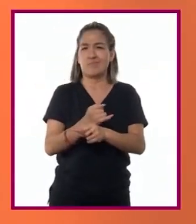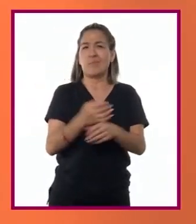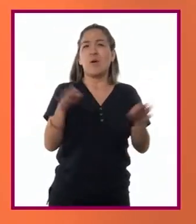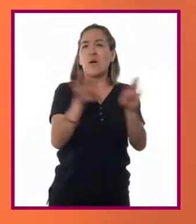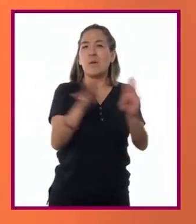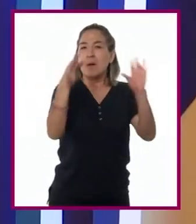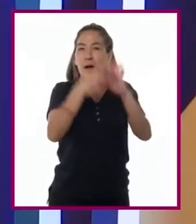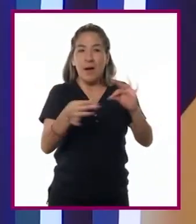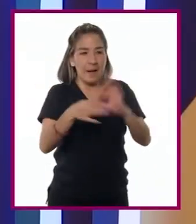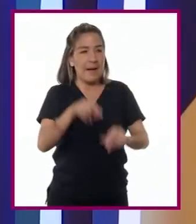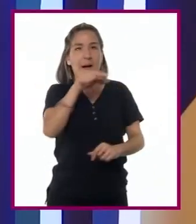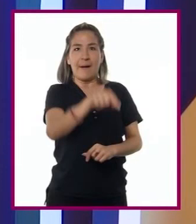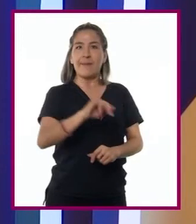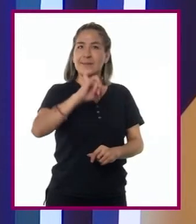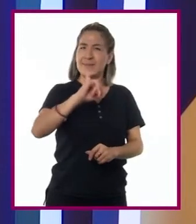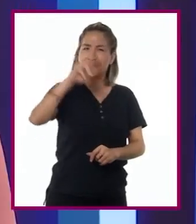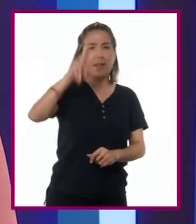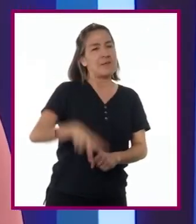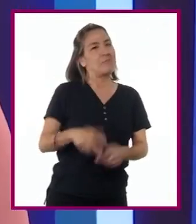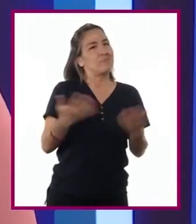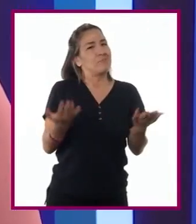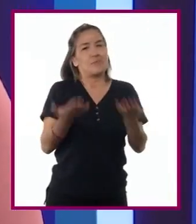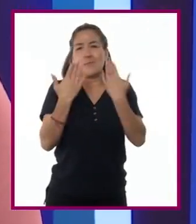que apoyen los efectos que señalan.